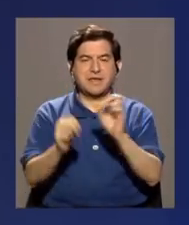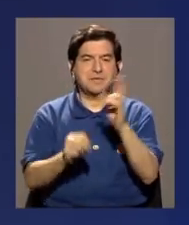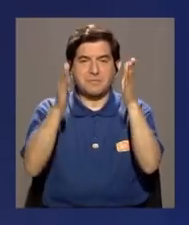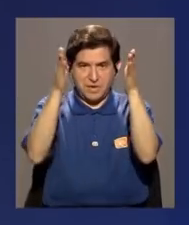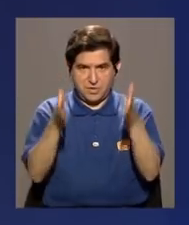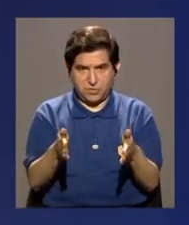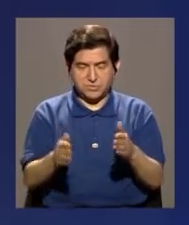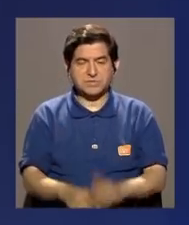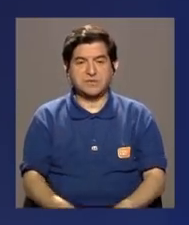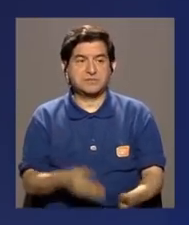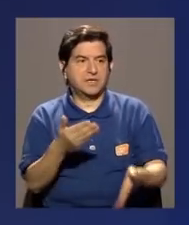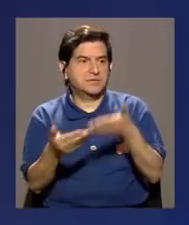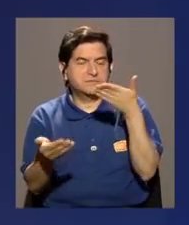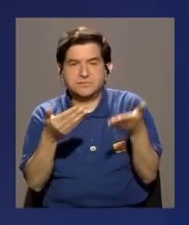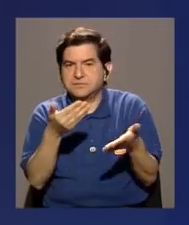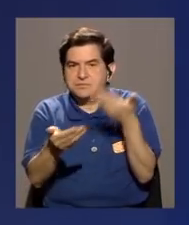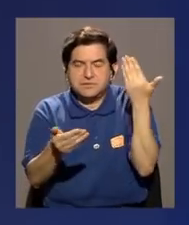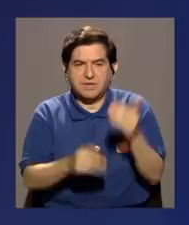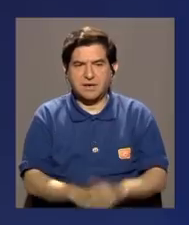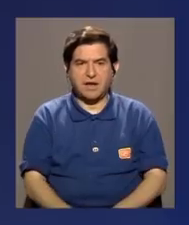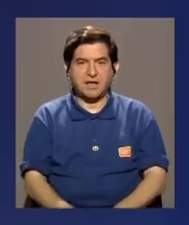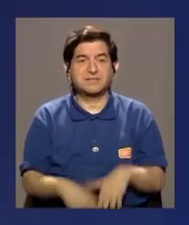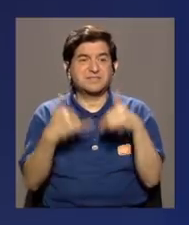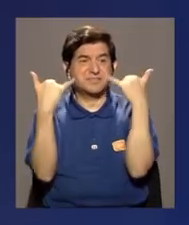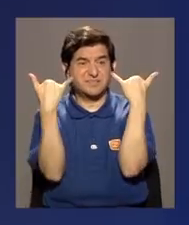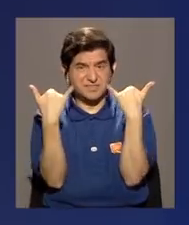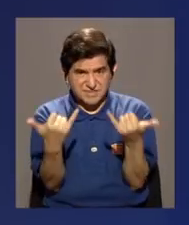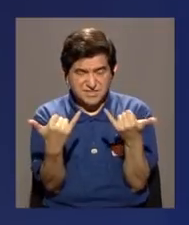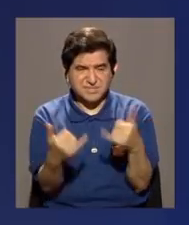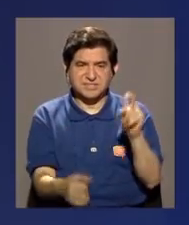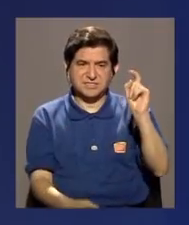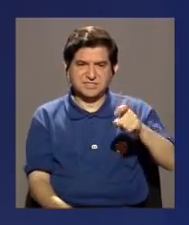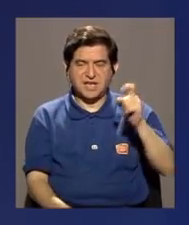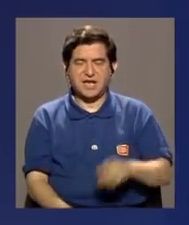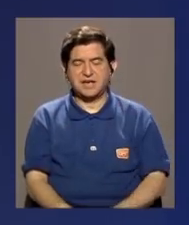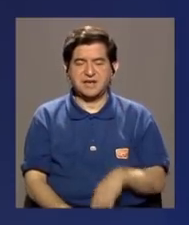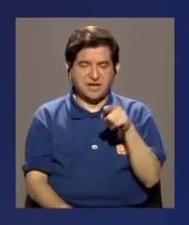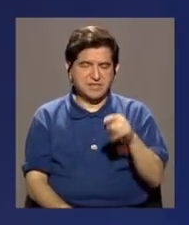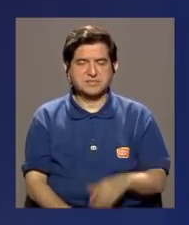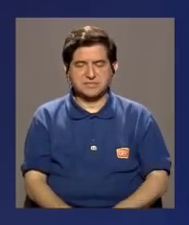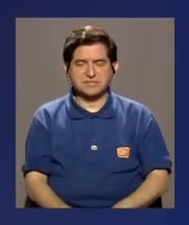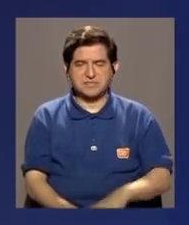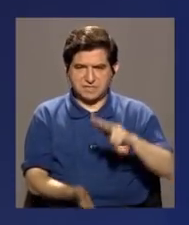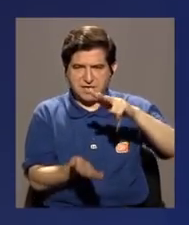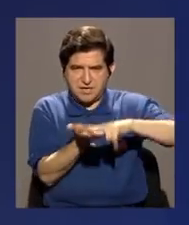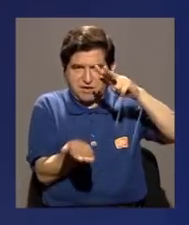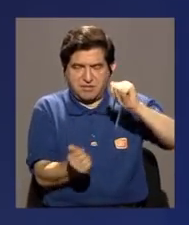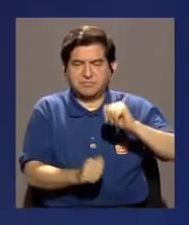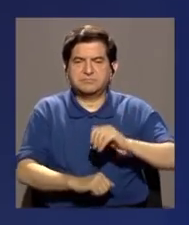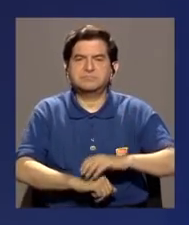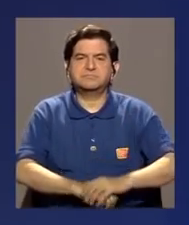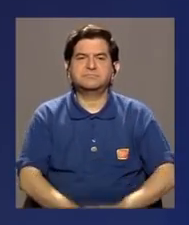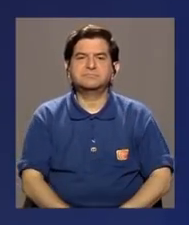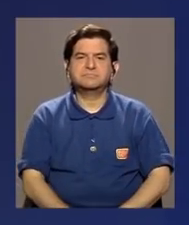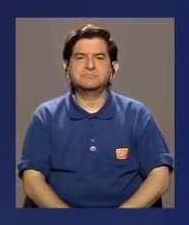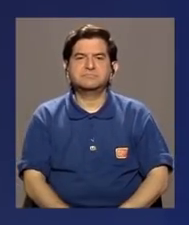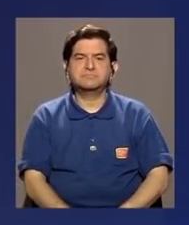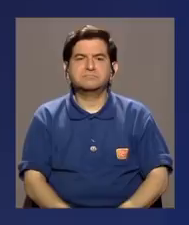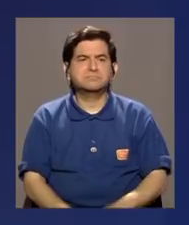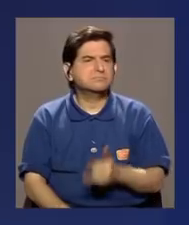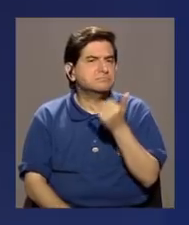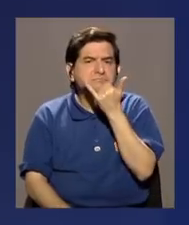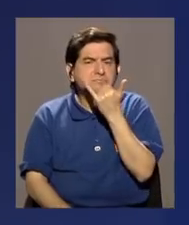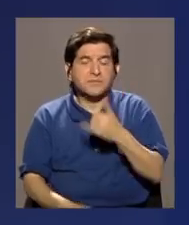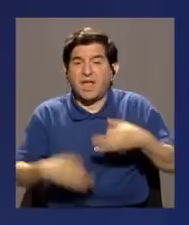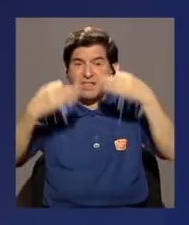para los costarricenses casi que era ya de necesaria reivindicación se